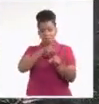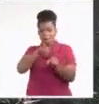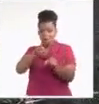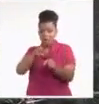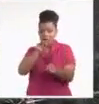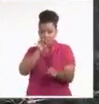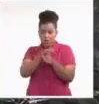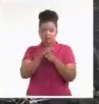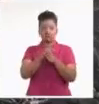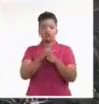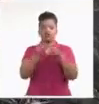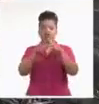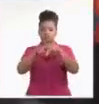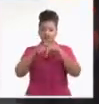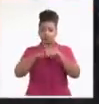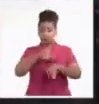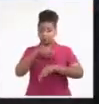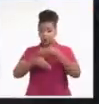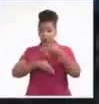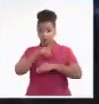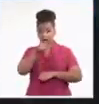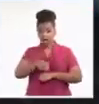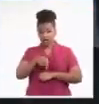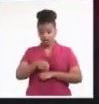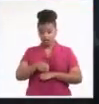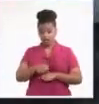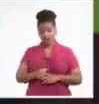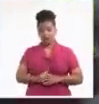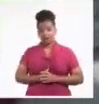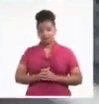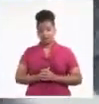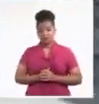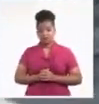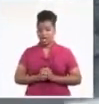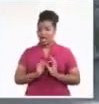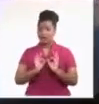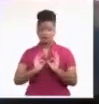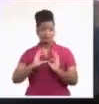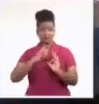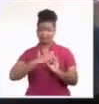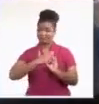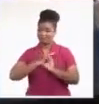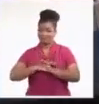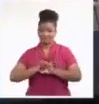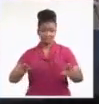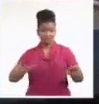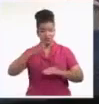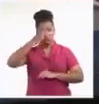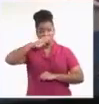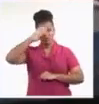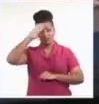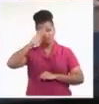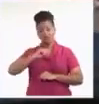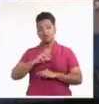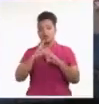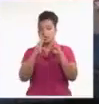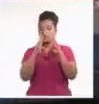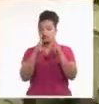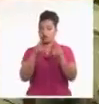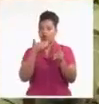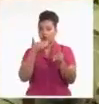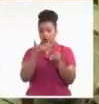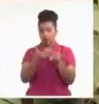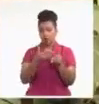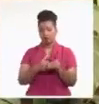de enfrentar lo que ocurrió en el occidente del país, solo un país como el nuestro puede tener ese resultado. Y te